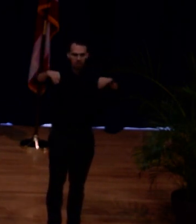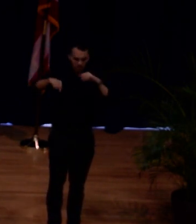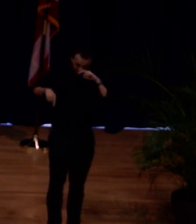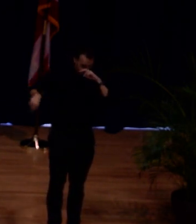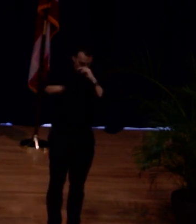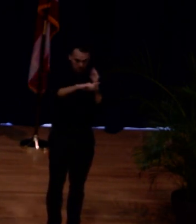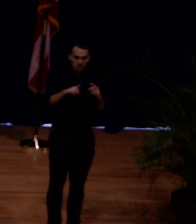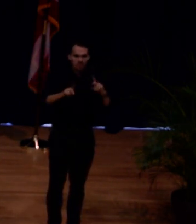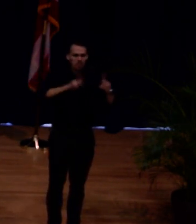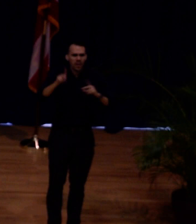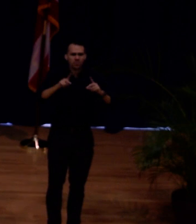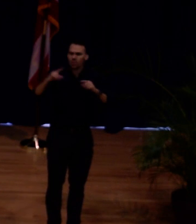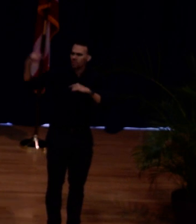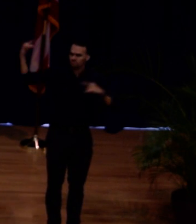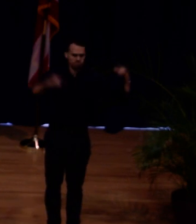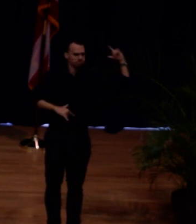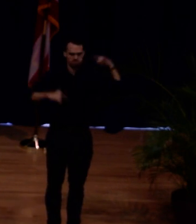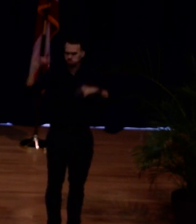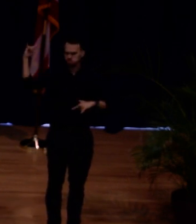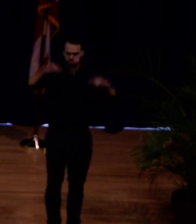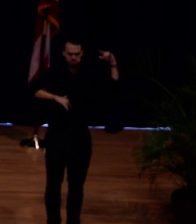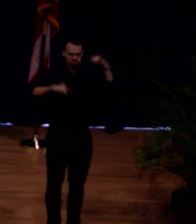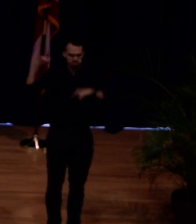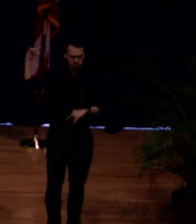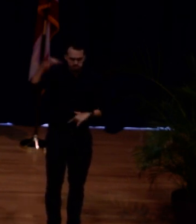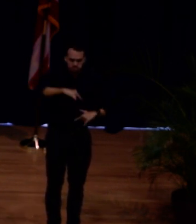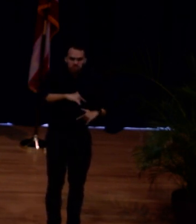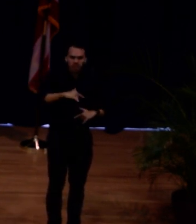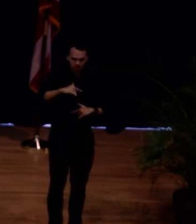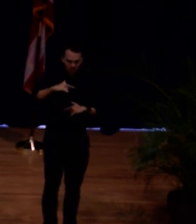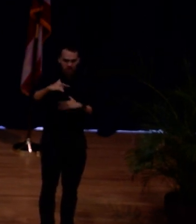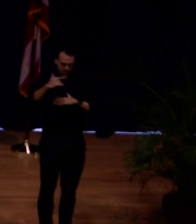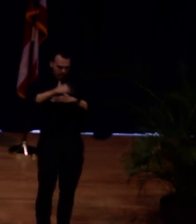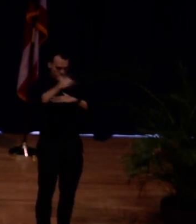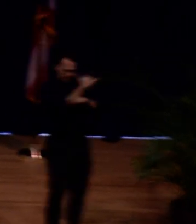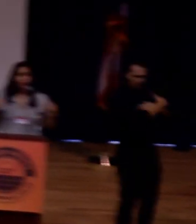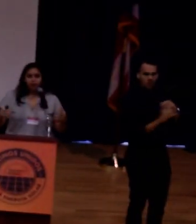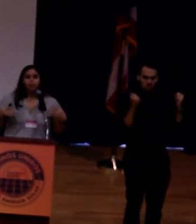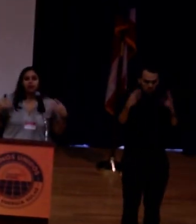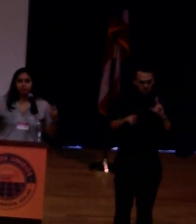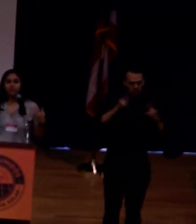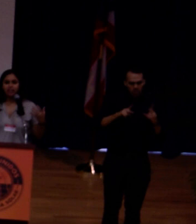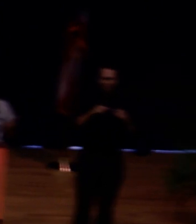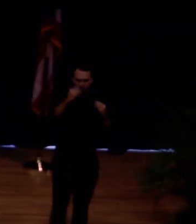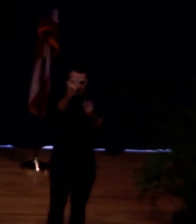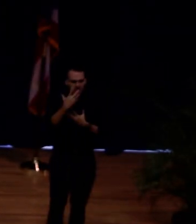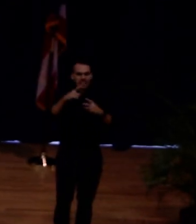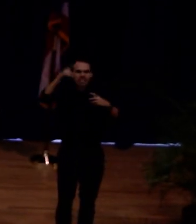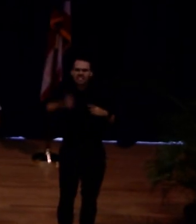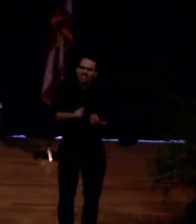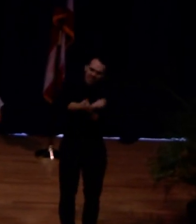personas extranjeras y que no eran de nuestra comunidad, tratando de decirnos cómo debíamos hacer el